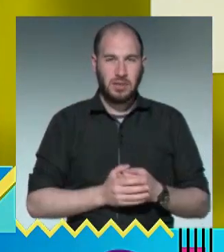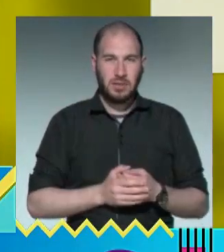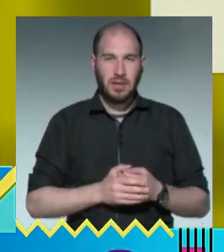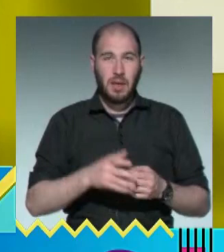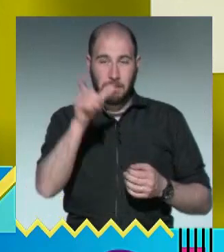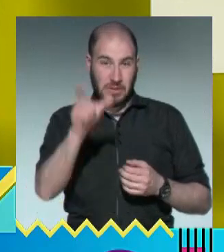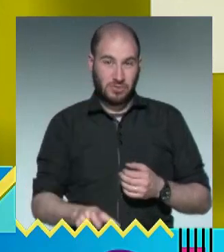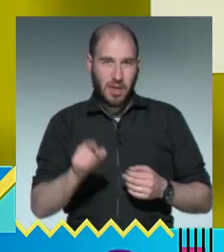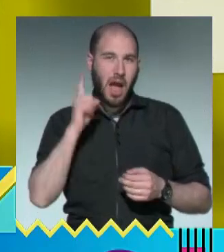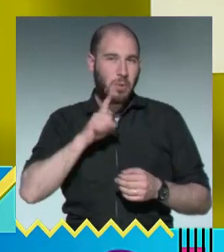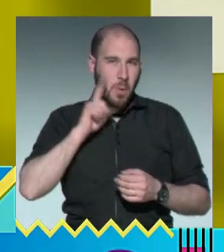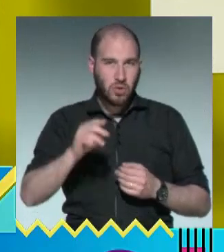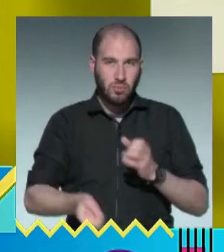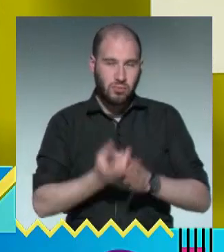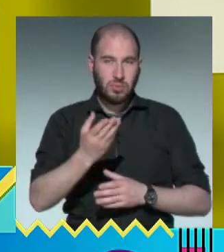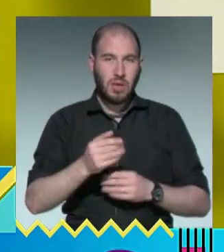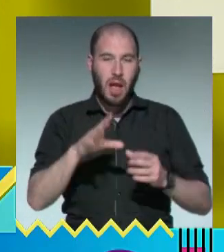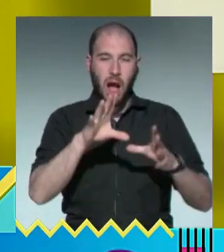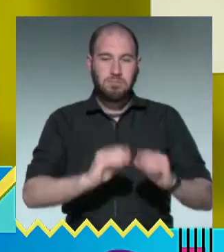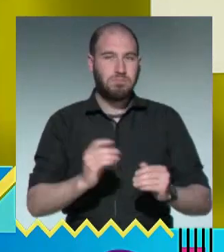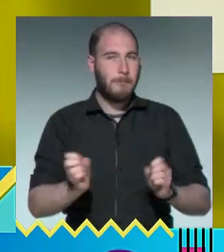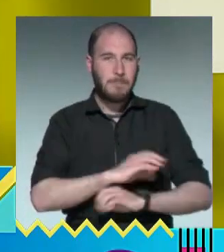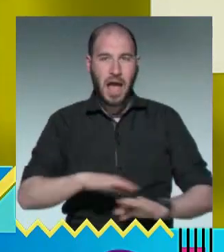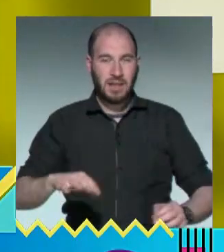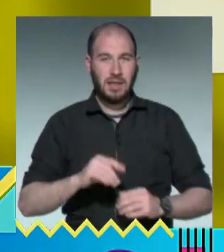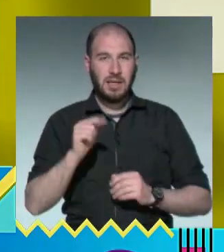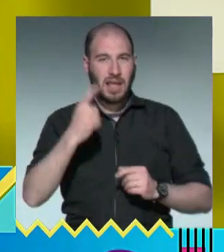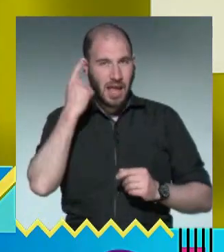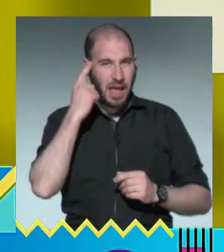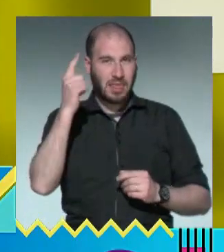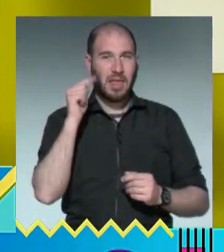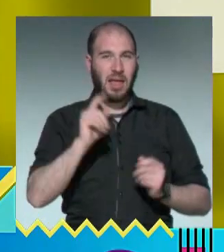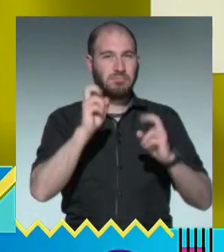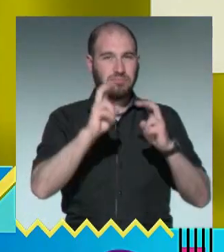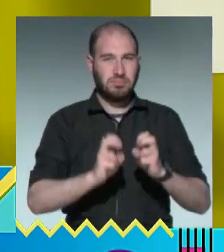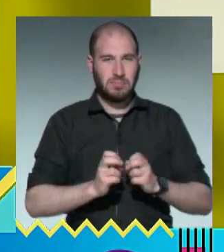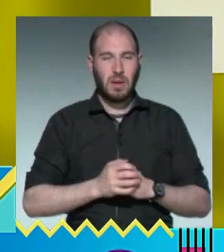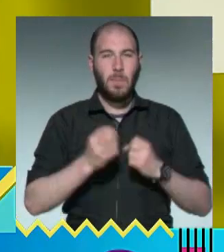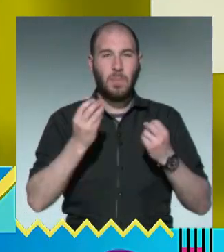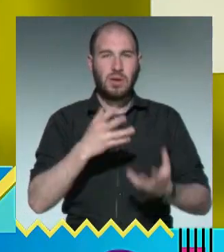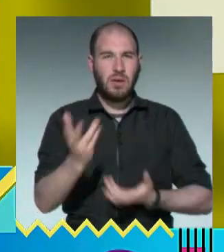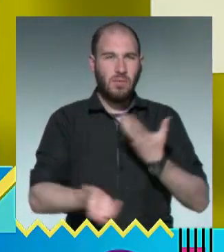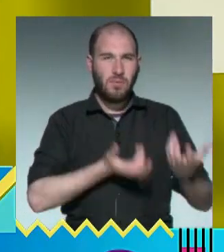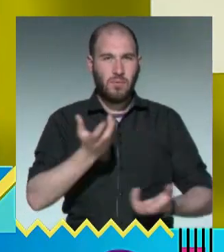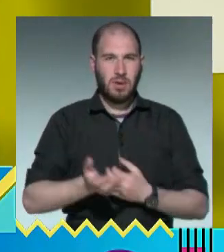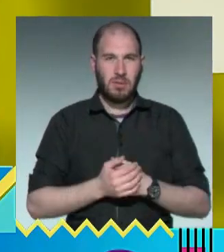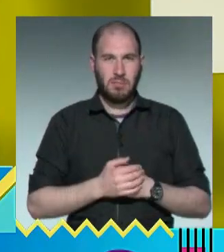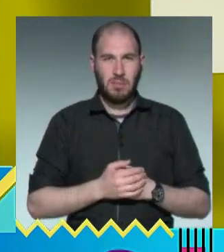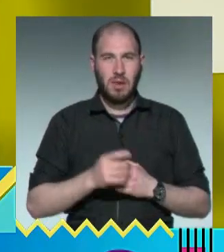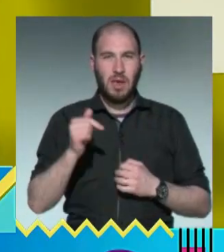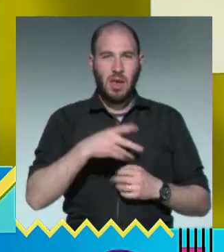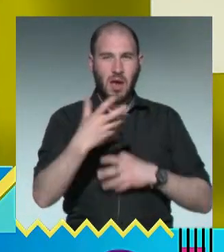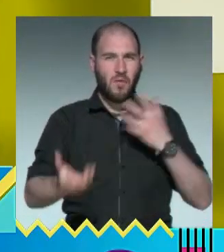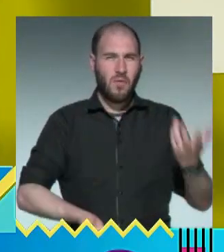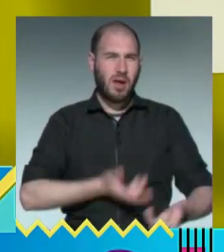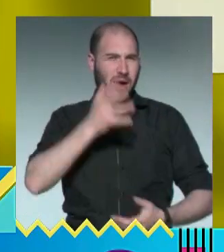un ser humano, ¿sí?, intencional y mal apagado, ¿sí? Esa es una de las hipótesis de investigación de por qué se originó este